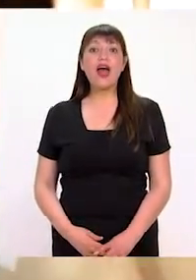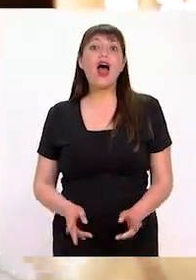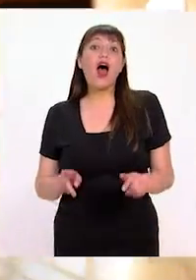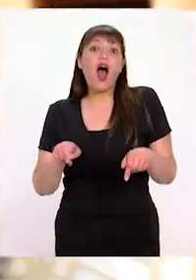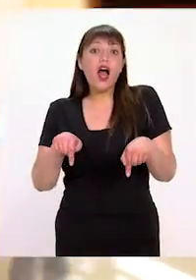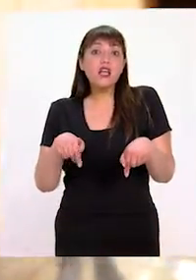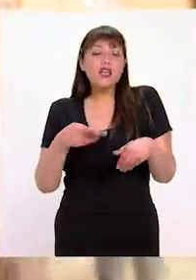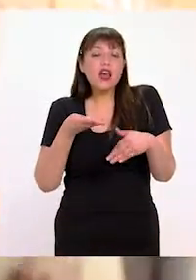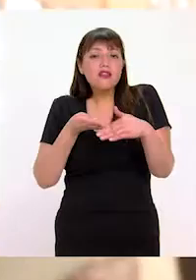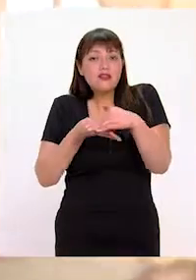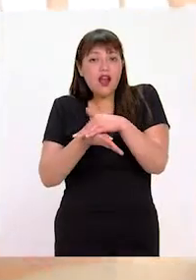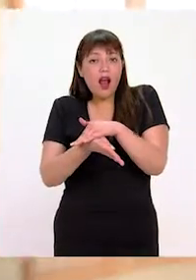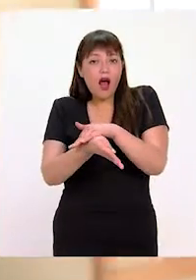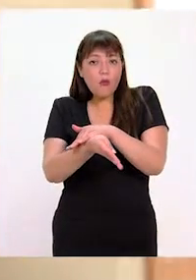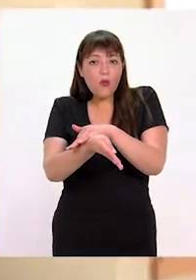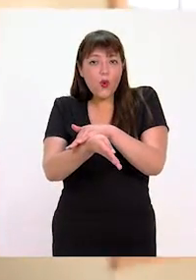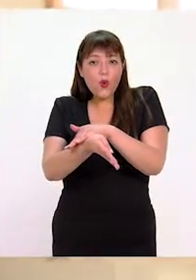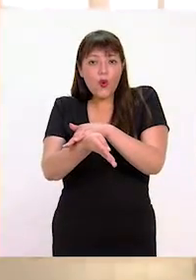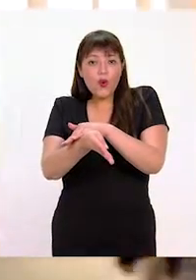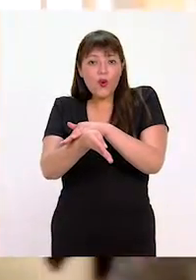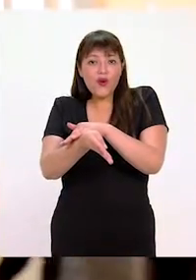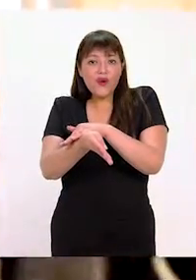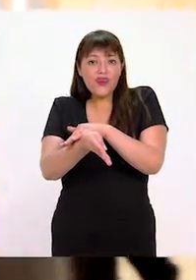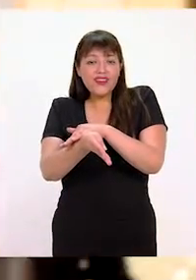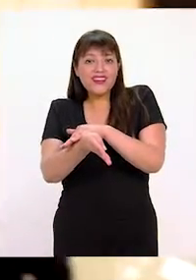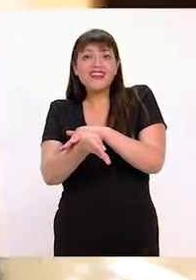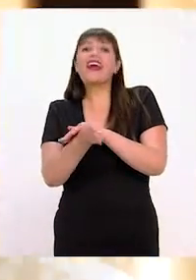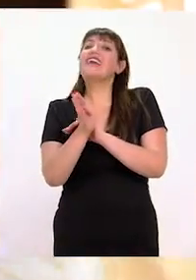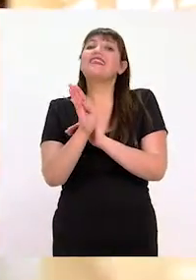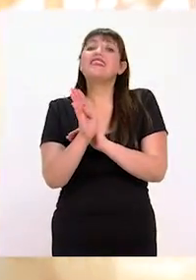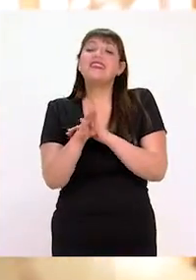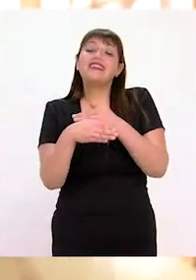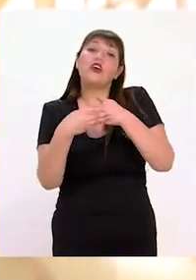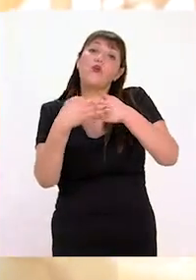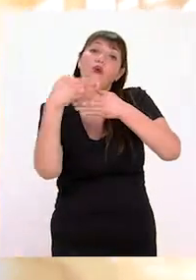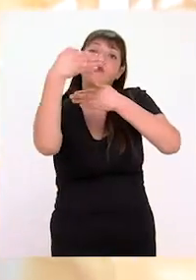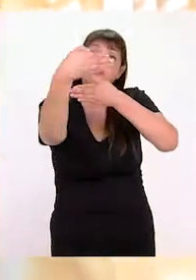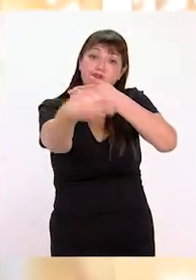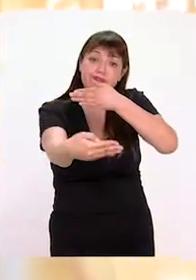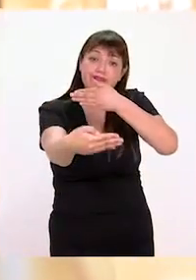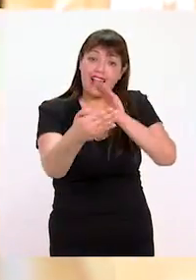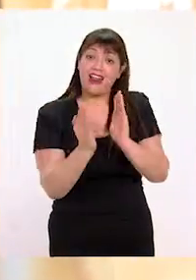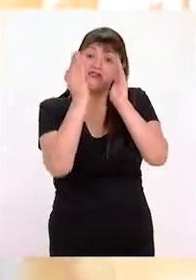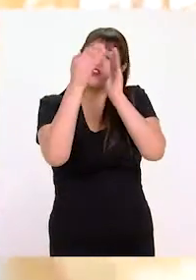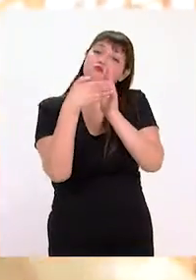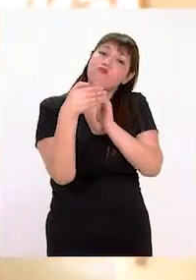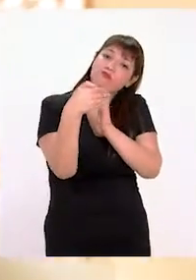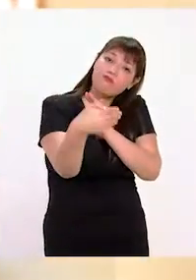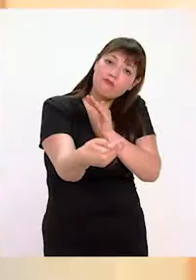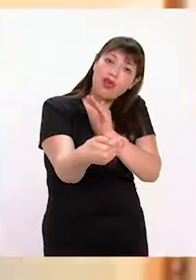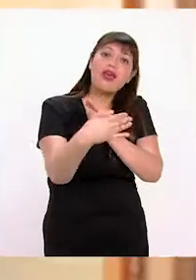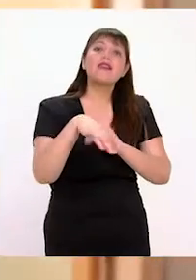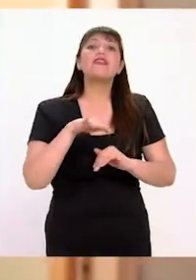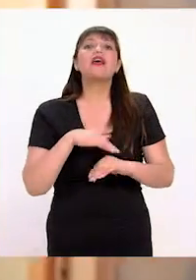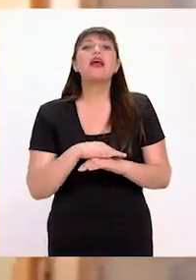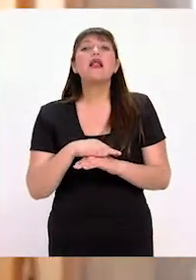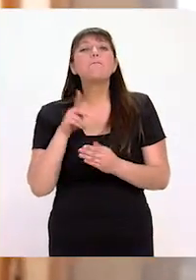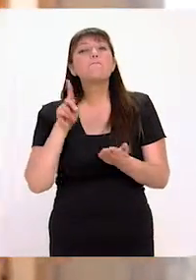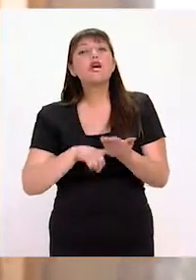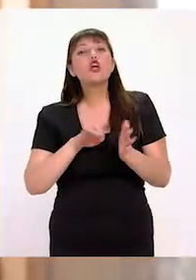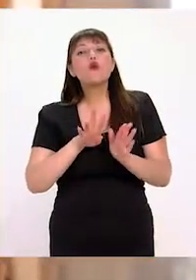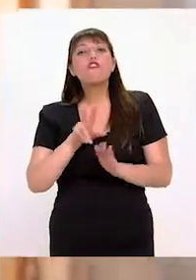Aquí entramos a lo que es en la parte anterior del edificio. Cuando yo llegué aquí el año